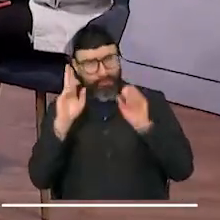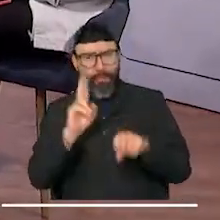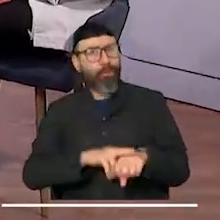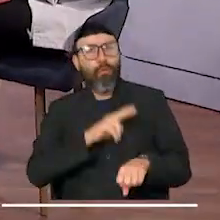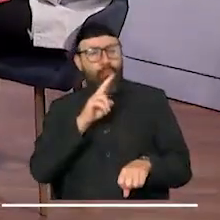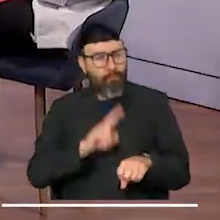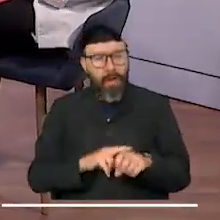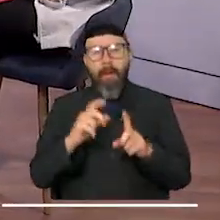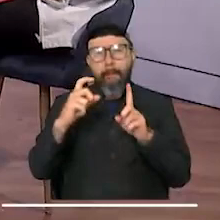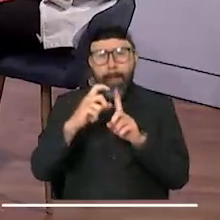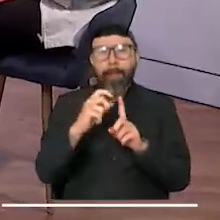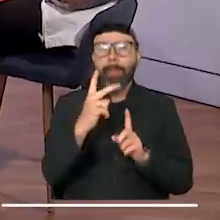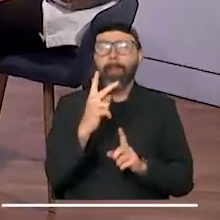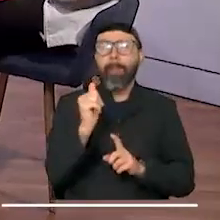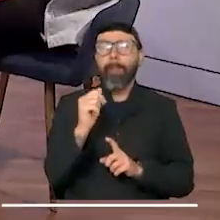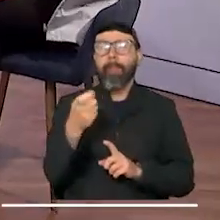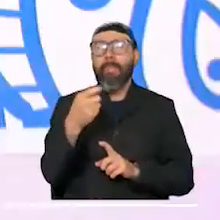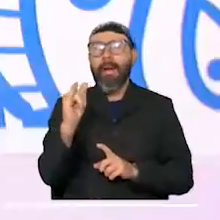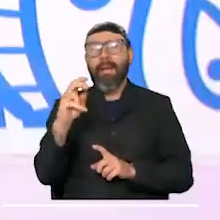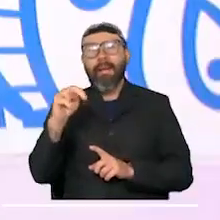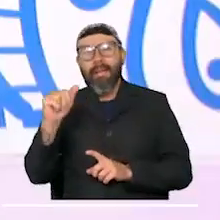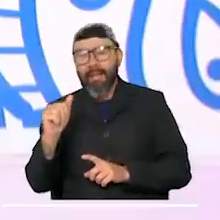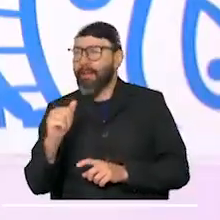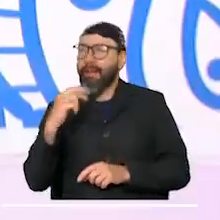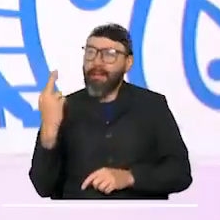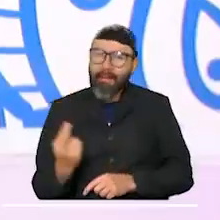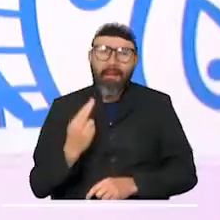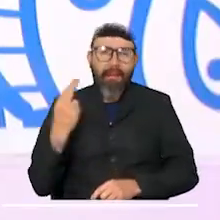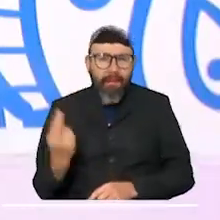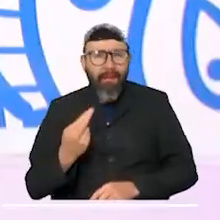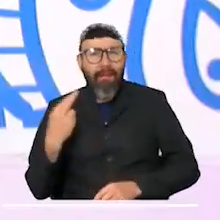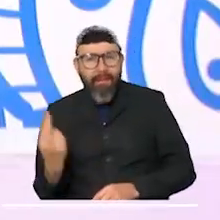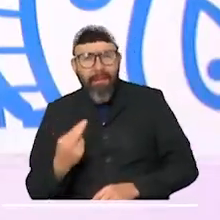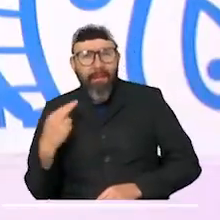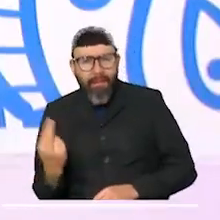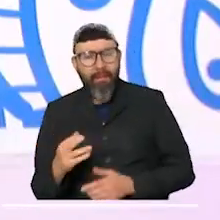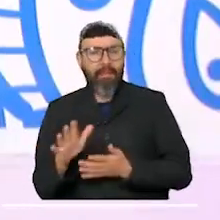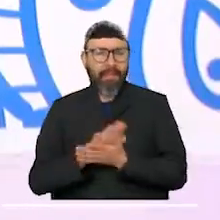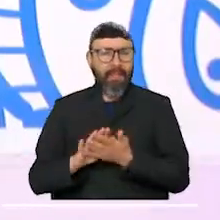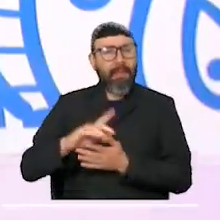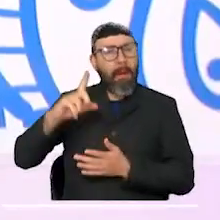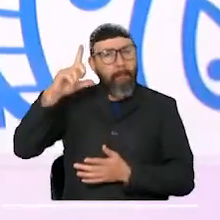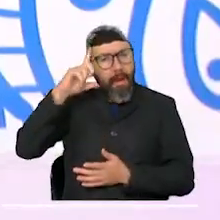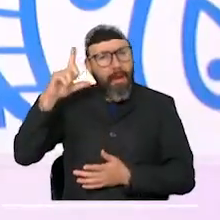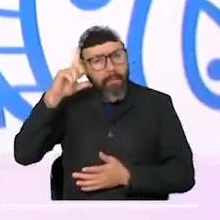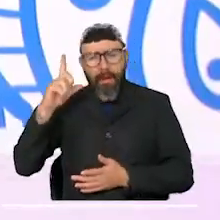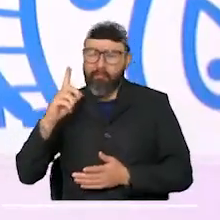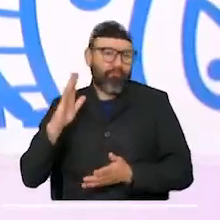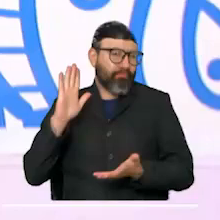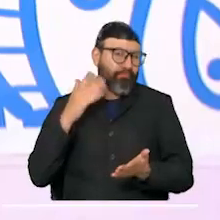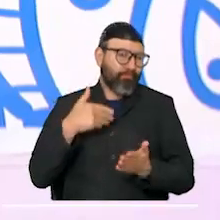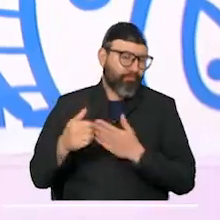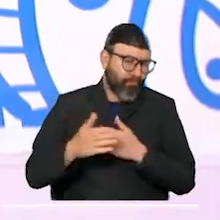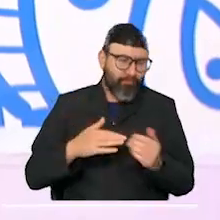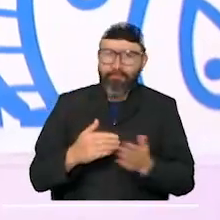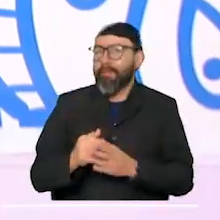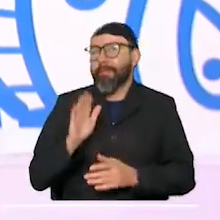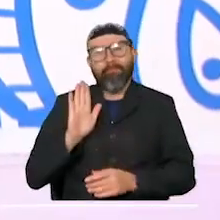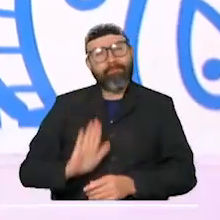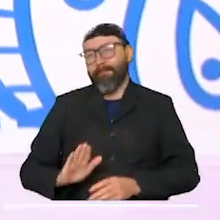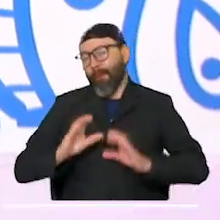vagina vagina vagina lo vamos a repetir muchas veces el día de hoy y vamos a tener aquí Unas invitadas especiales